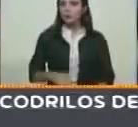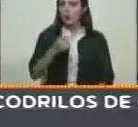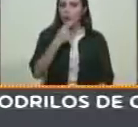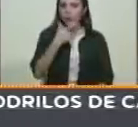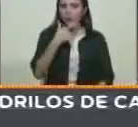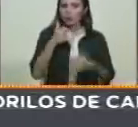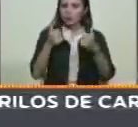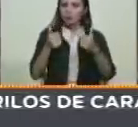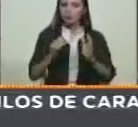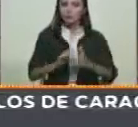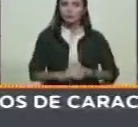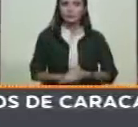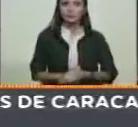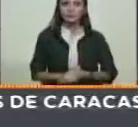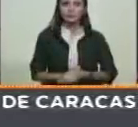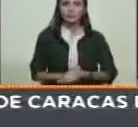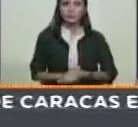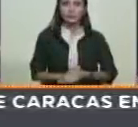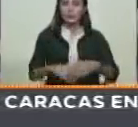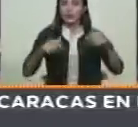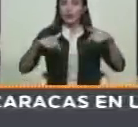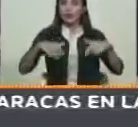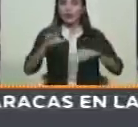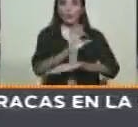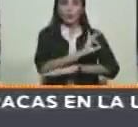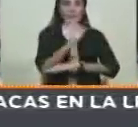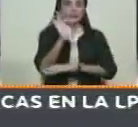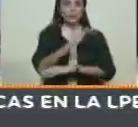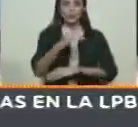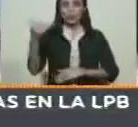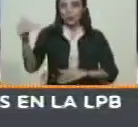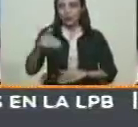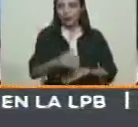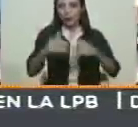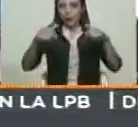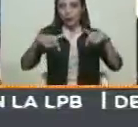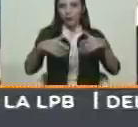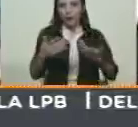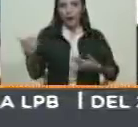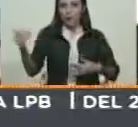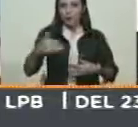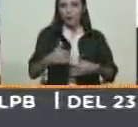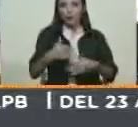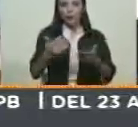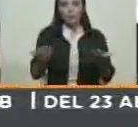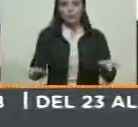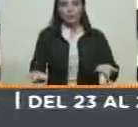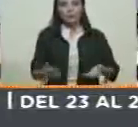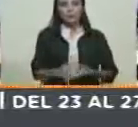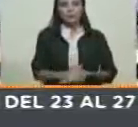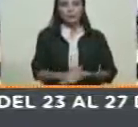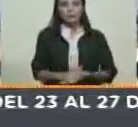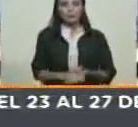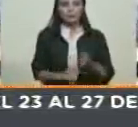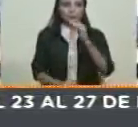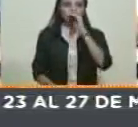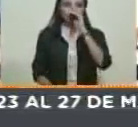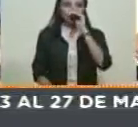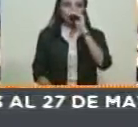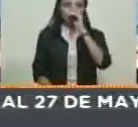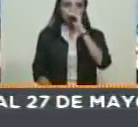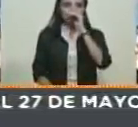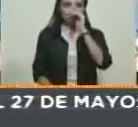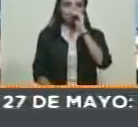fresca aquí en barquisimeto he venido a pedirle a barquisimeto